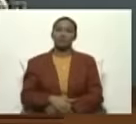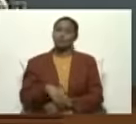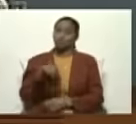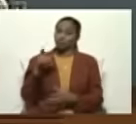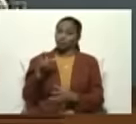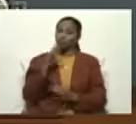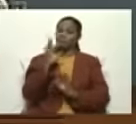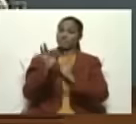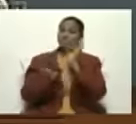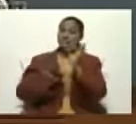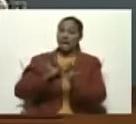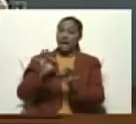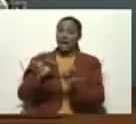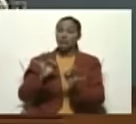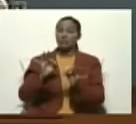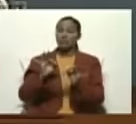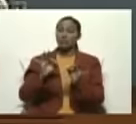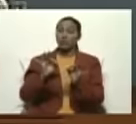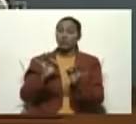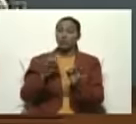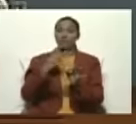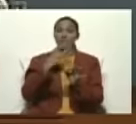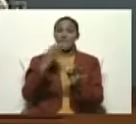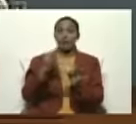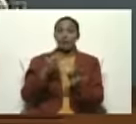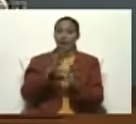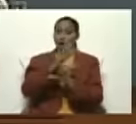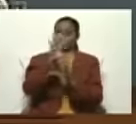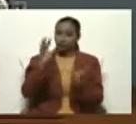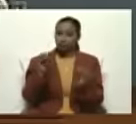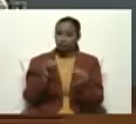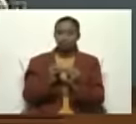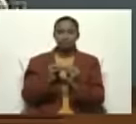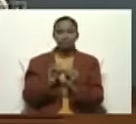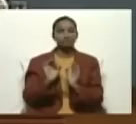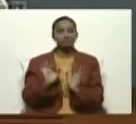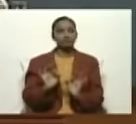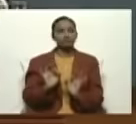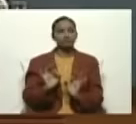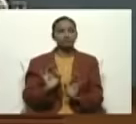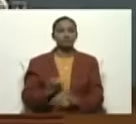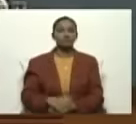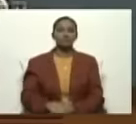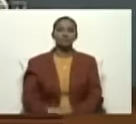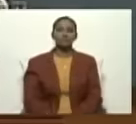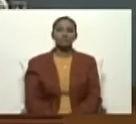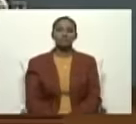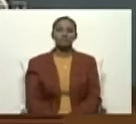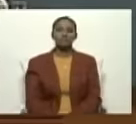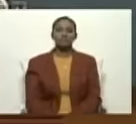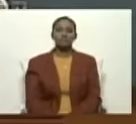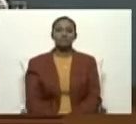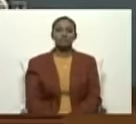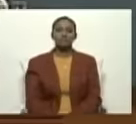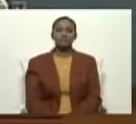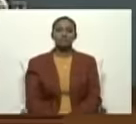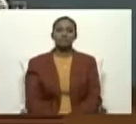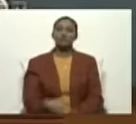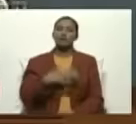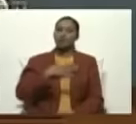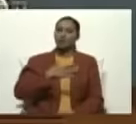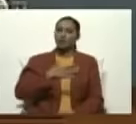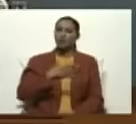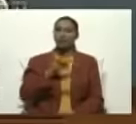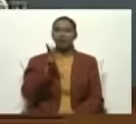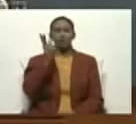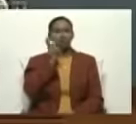has explicado, lo que has disertado ante toda nuestra audiencia y a los que nos están viendo y oyendo